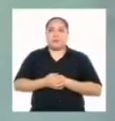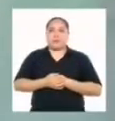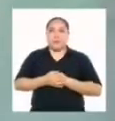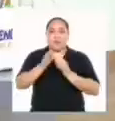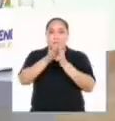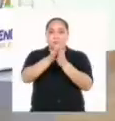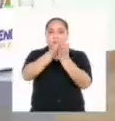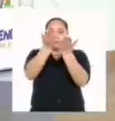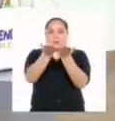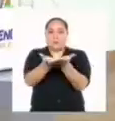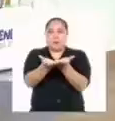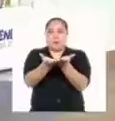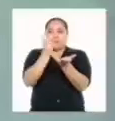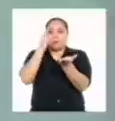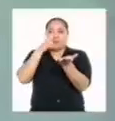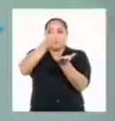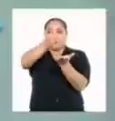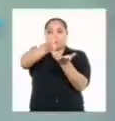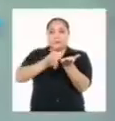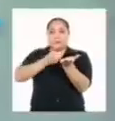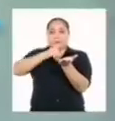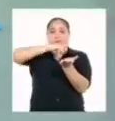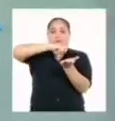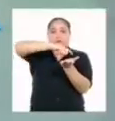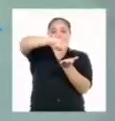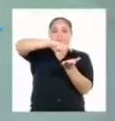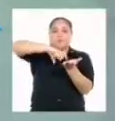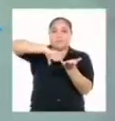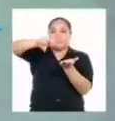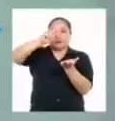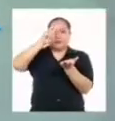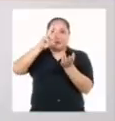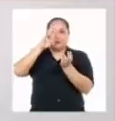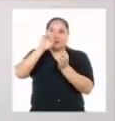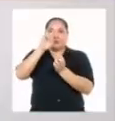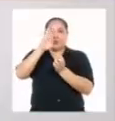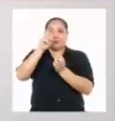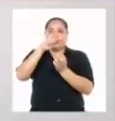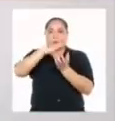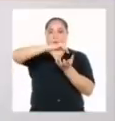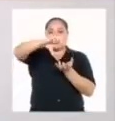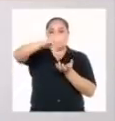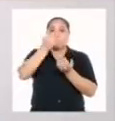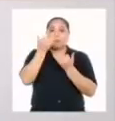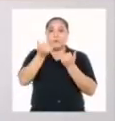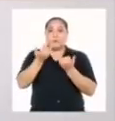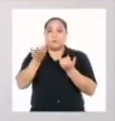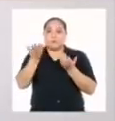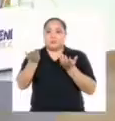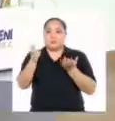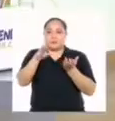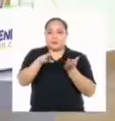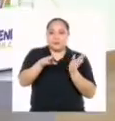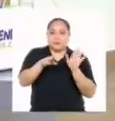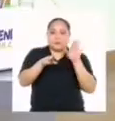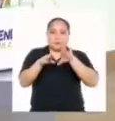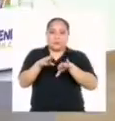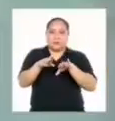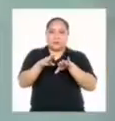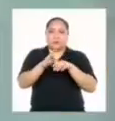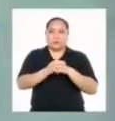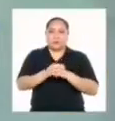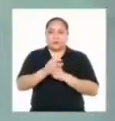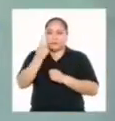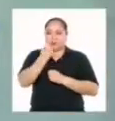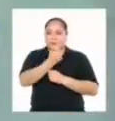Ahora ábrelo. ¿Ves que se formaron dos rectángulos congruentes? Lo que debemos hacer ahora es doblar por la